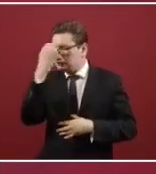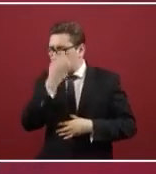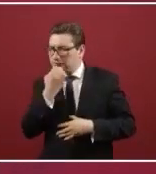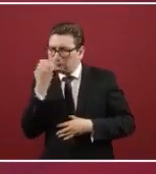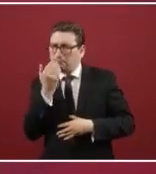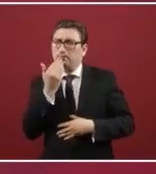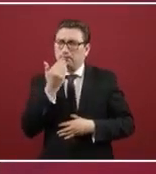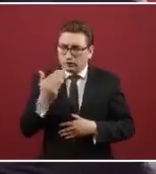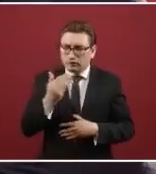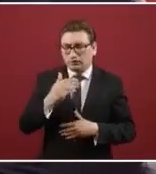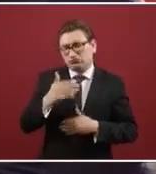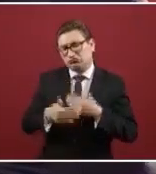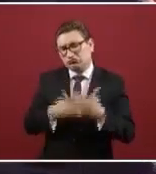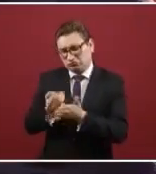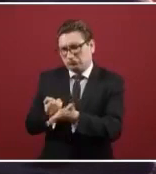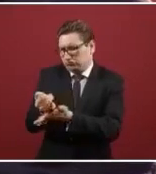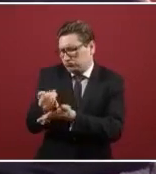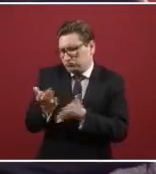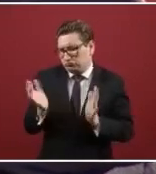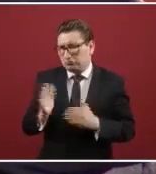analice bien,